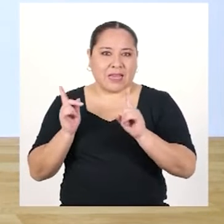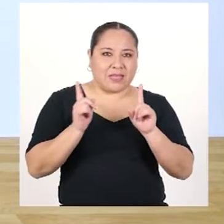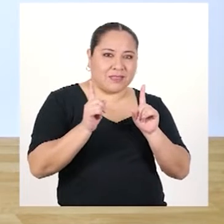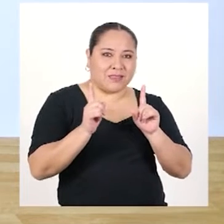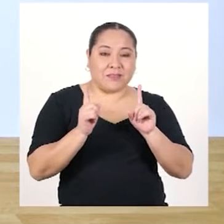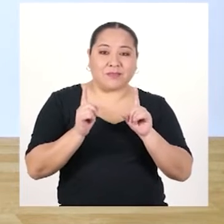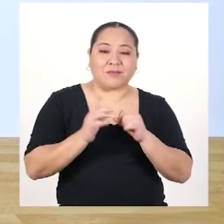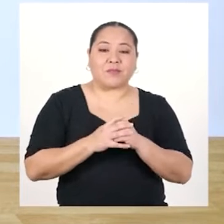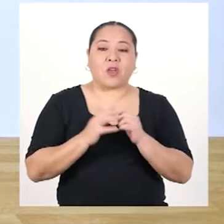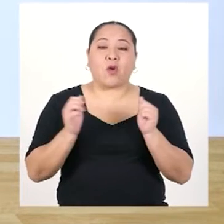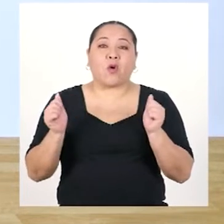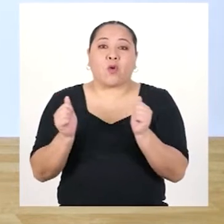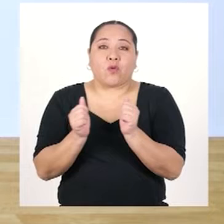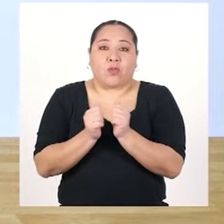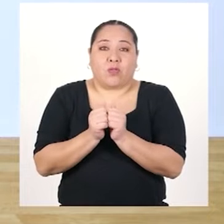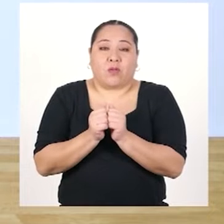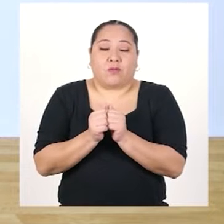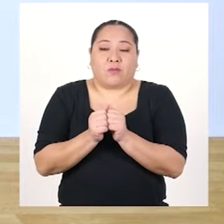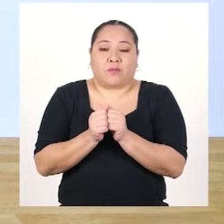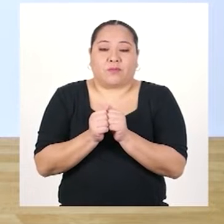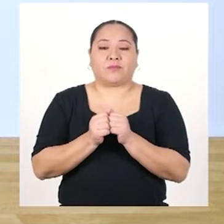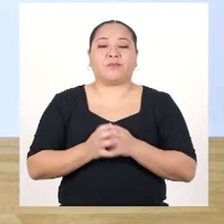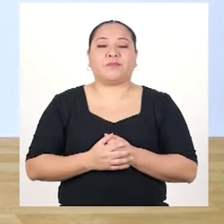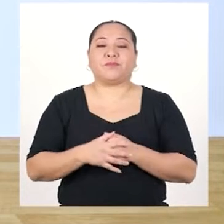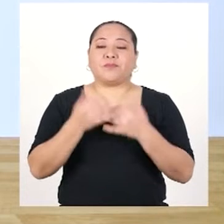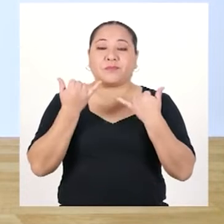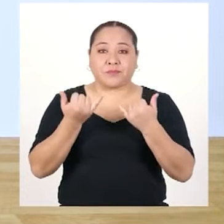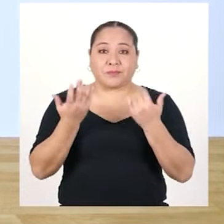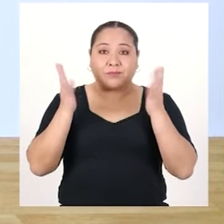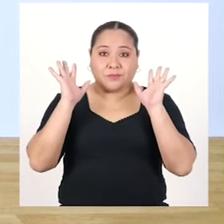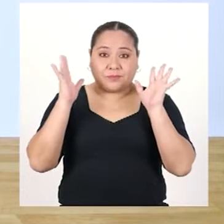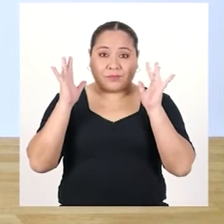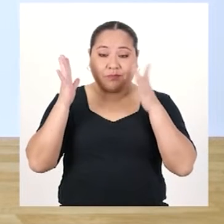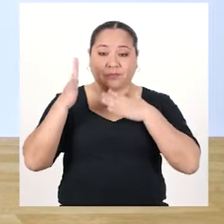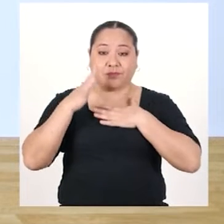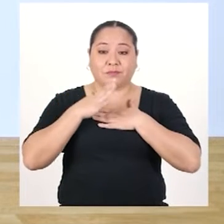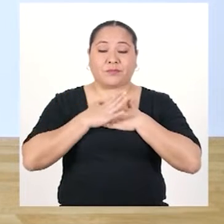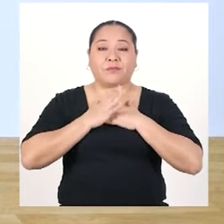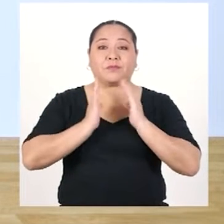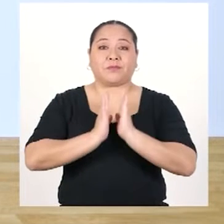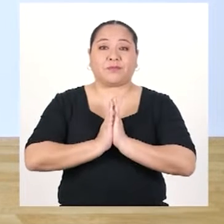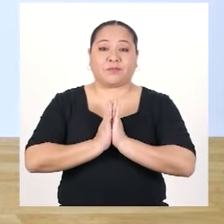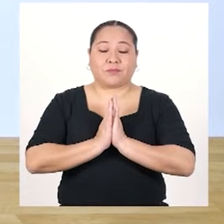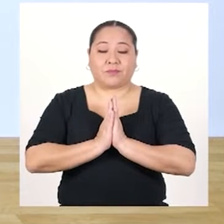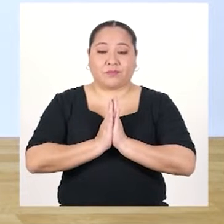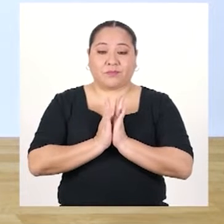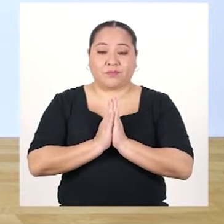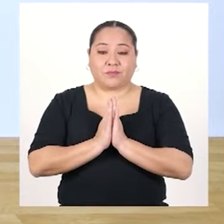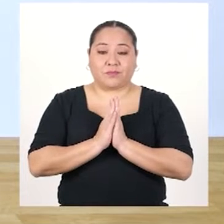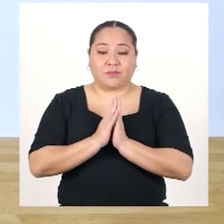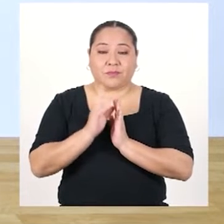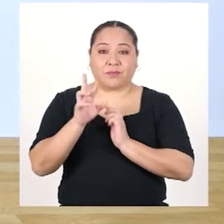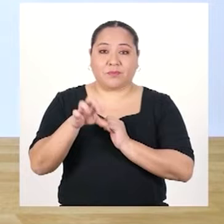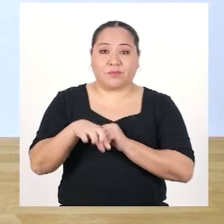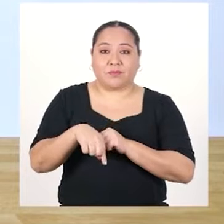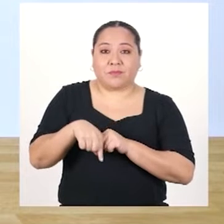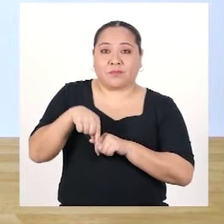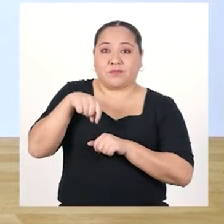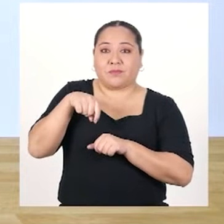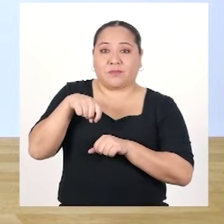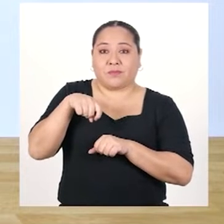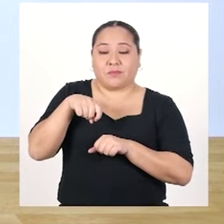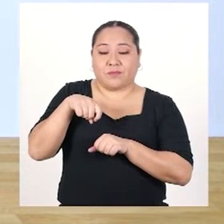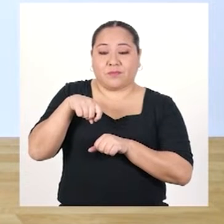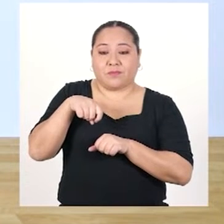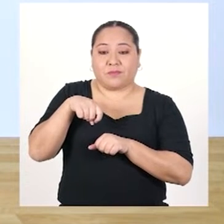Regreso, juntamos. Ahora ponemos las manos en el pecho y elevamos la pierna.